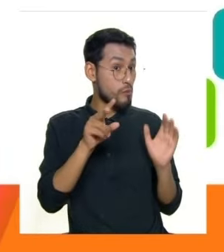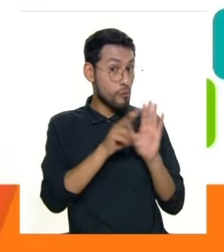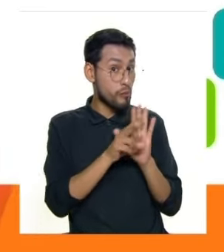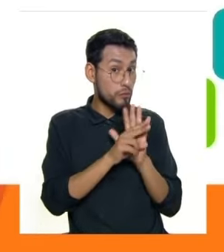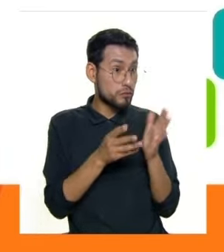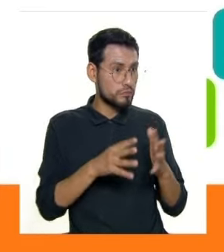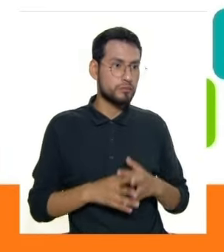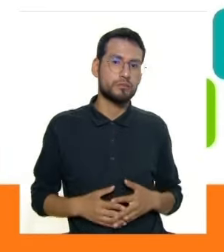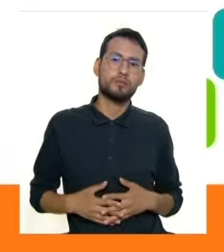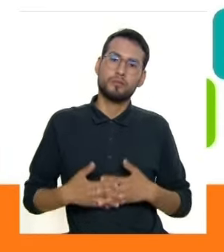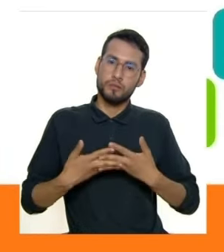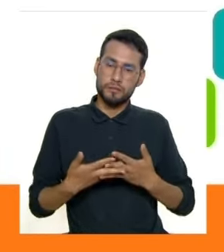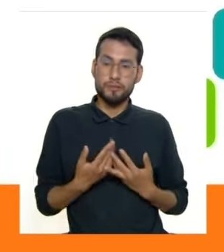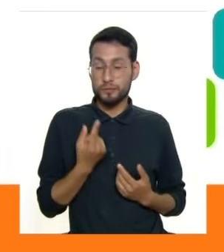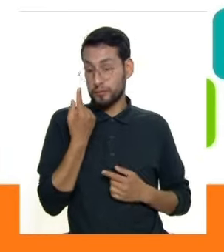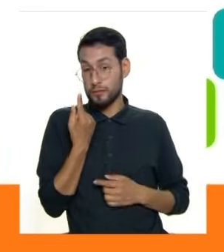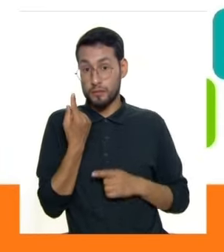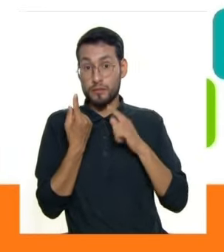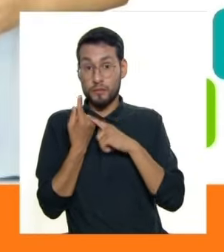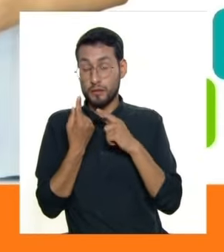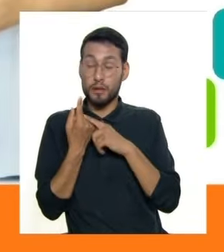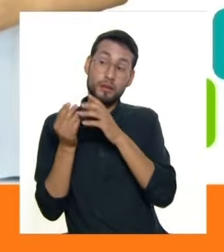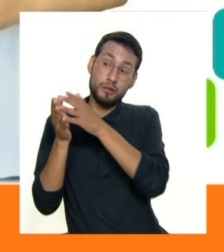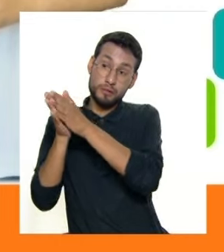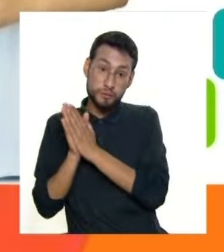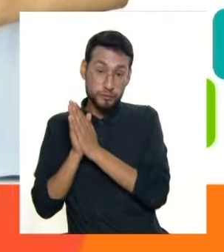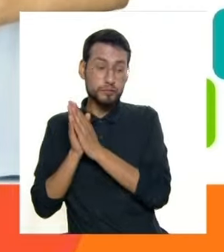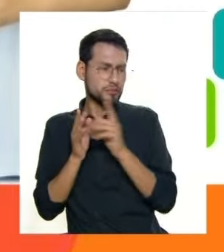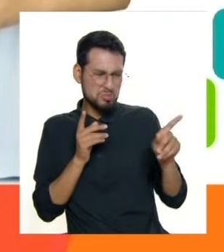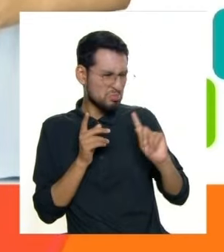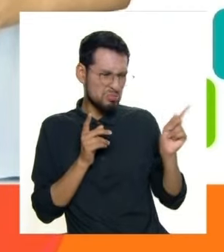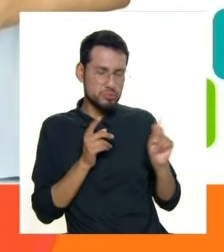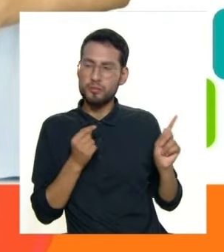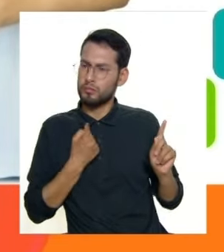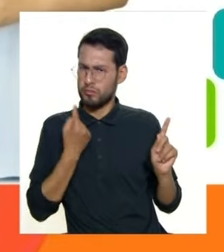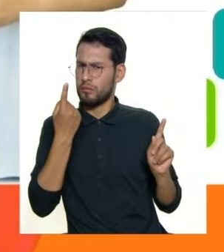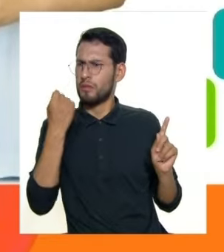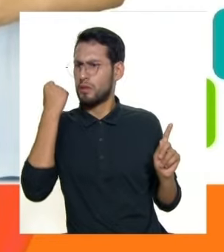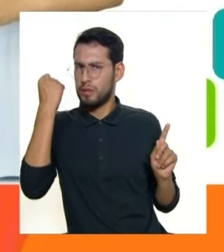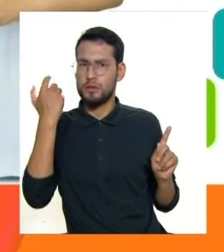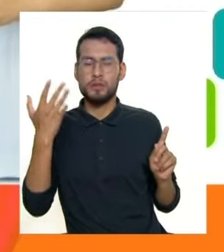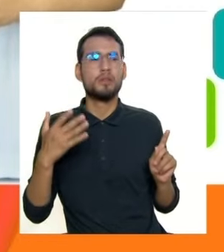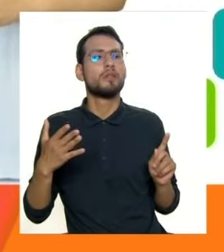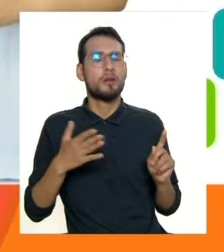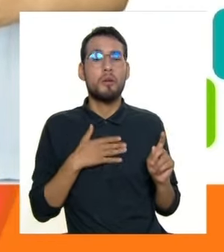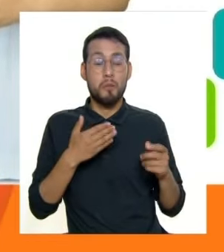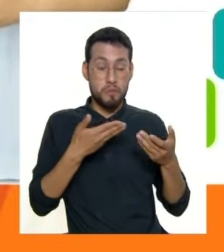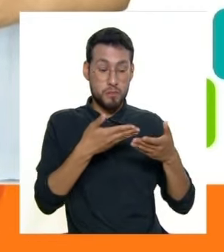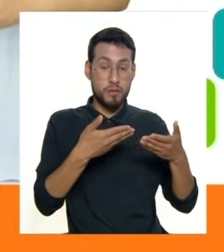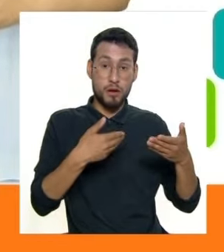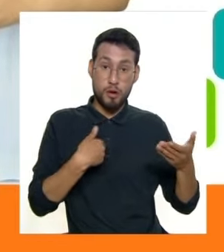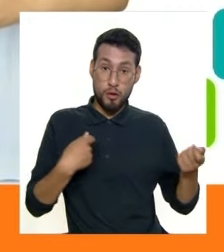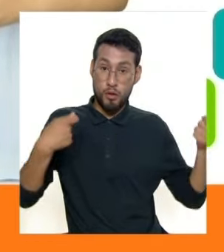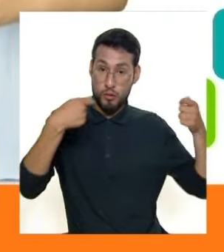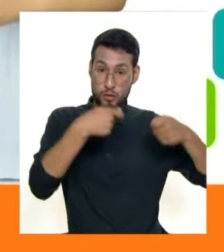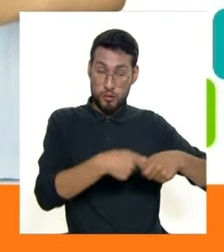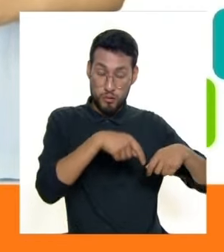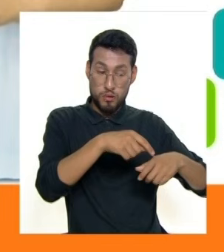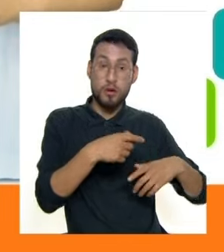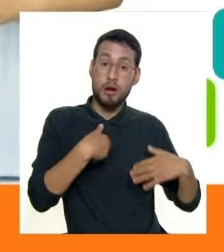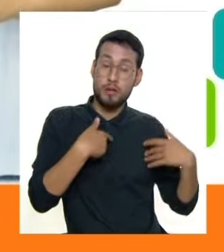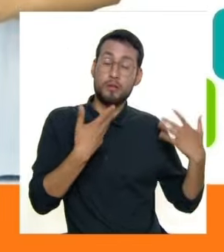uh-huh. y, bueno, uno de ellos solicita o quiere exigir un derecho, por ejemplo, un bien adquirido en este periodo